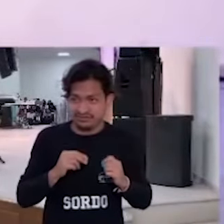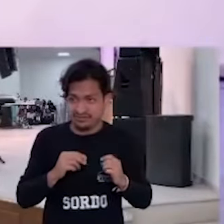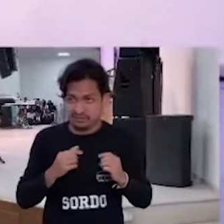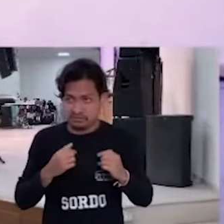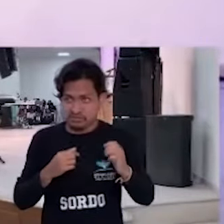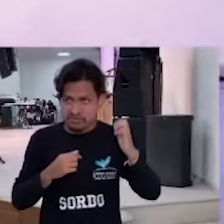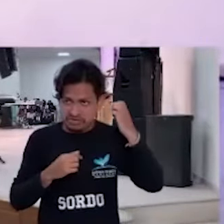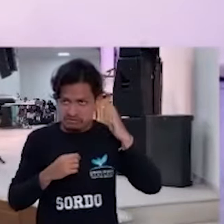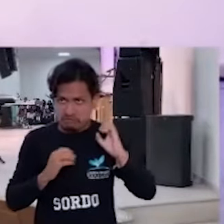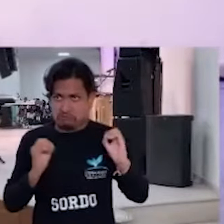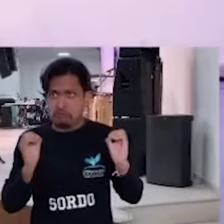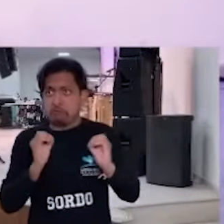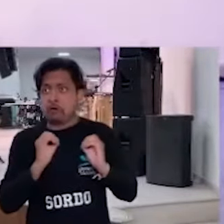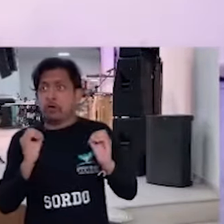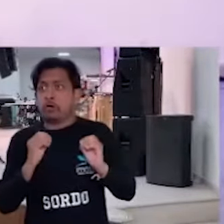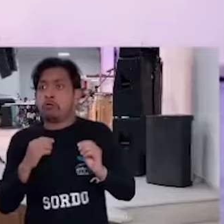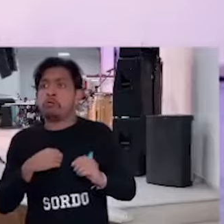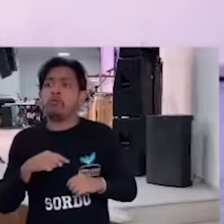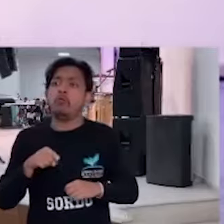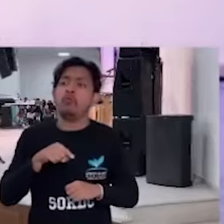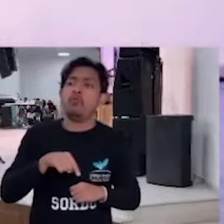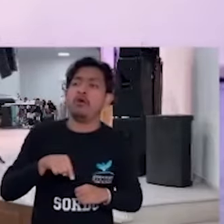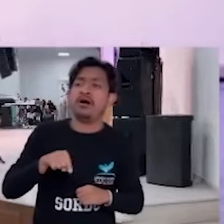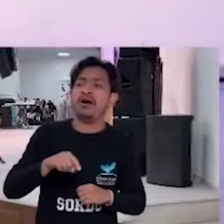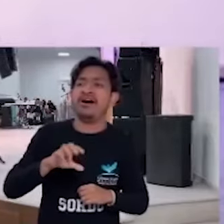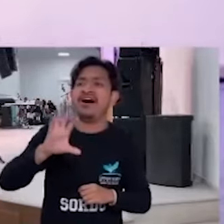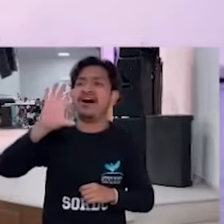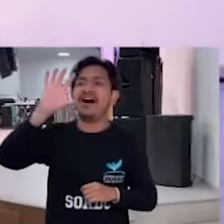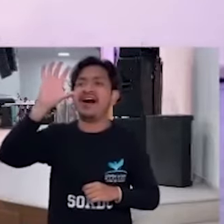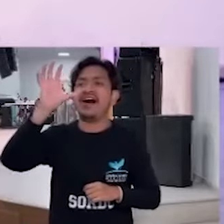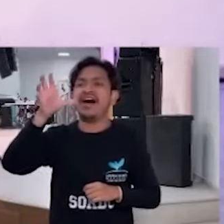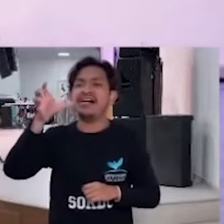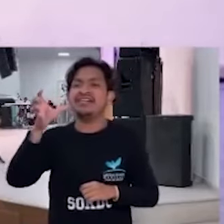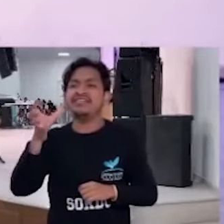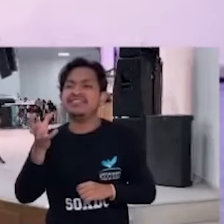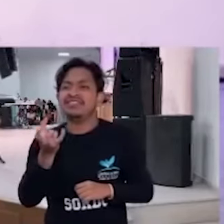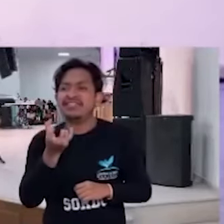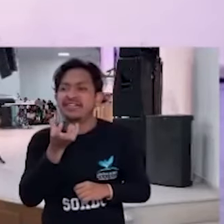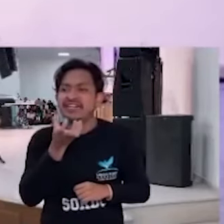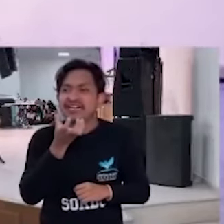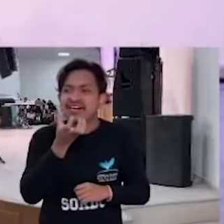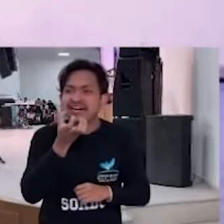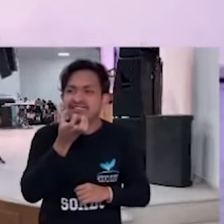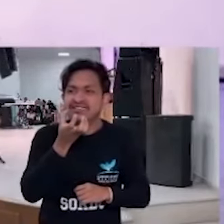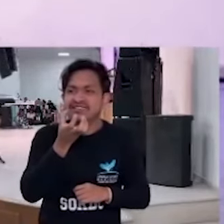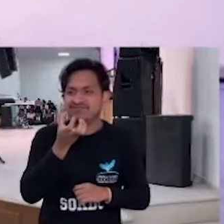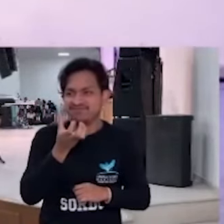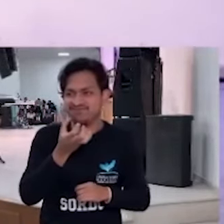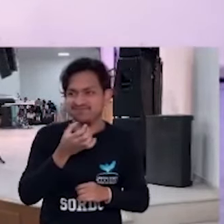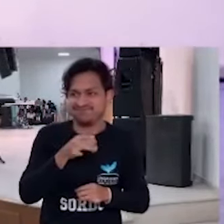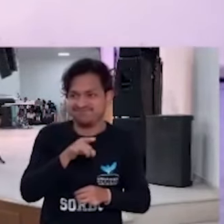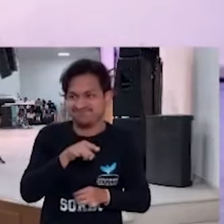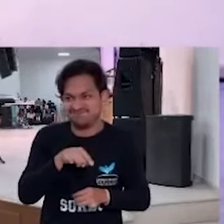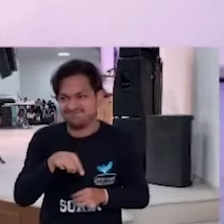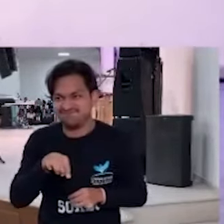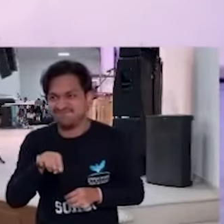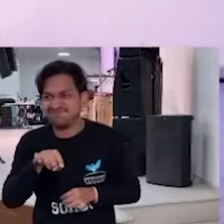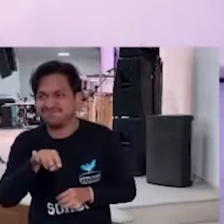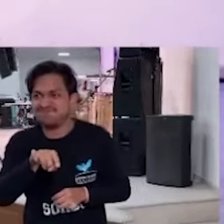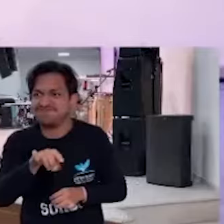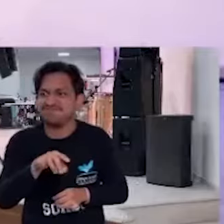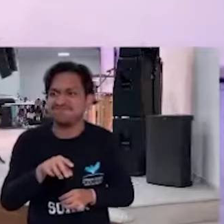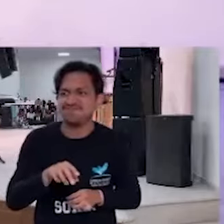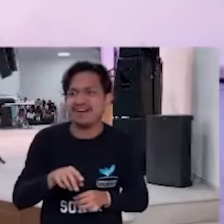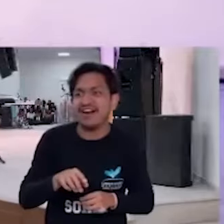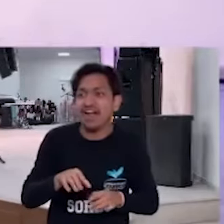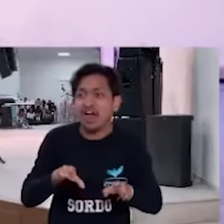pecado. Oye, Eva, ¿cómo está eso que Dios te dijo que no puedes comer de ese árbol? Y Eva,